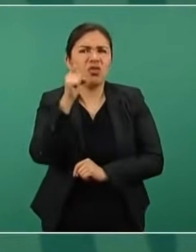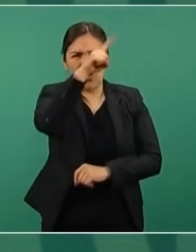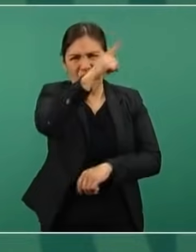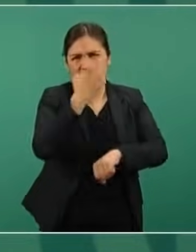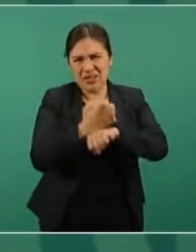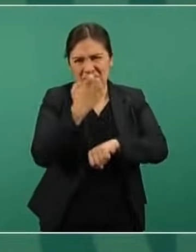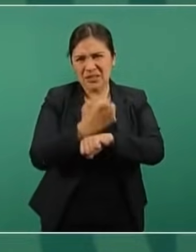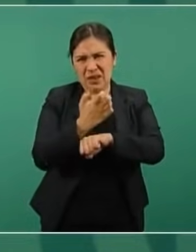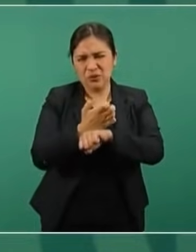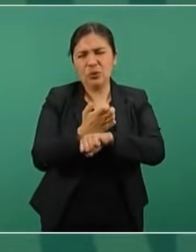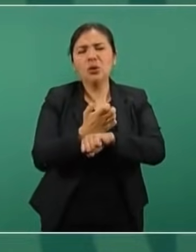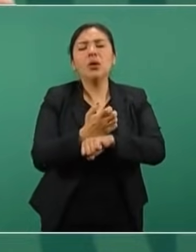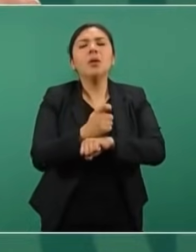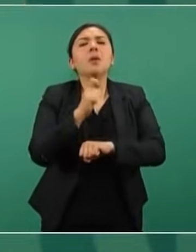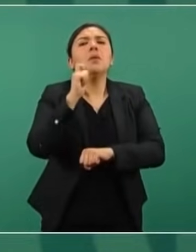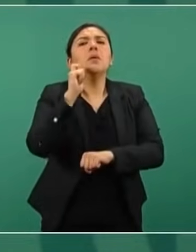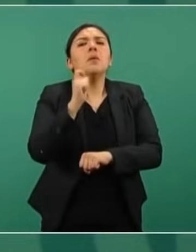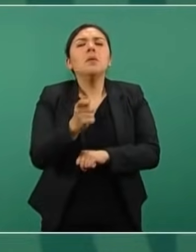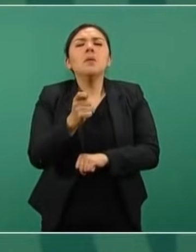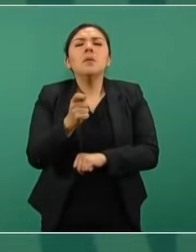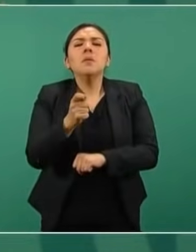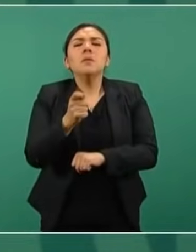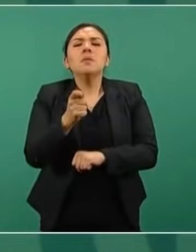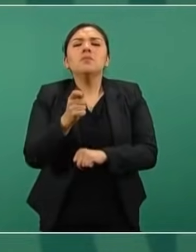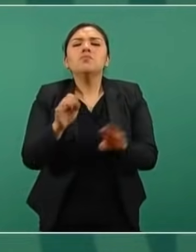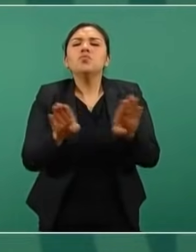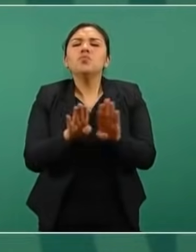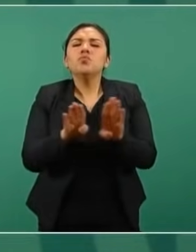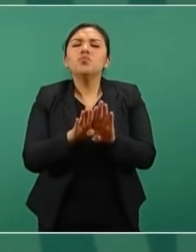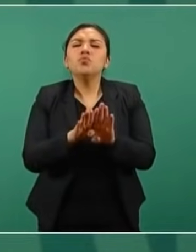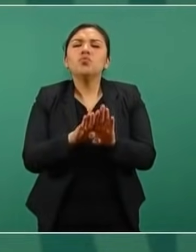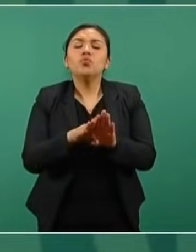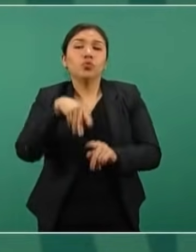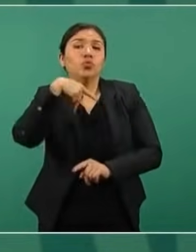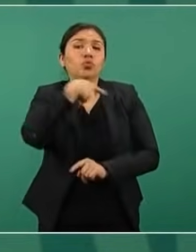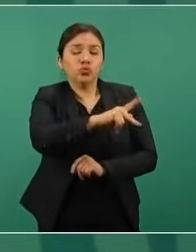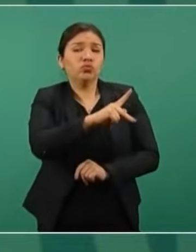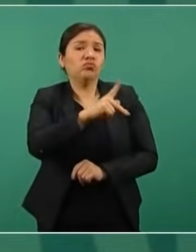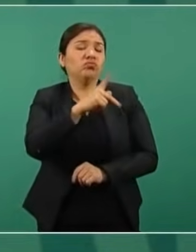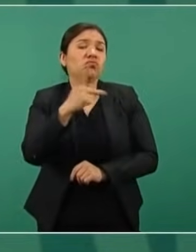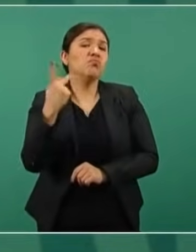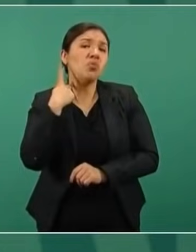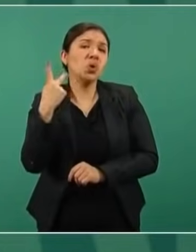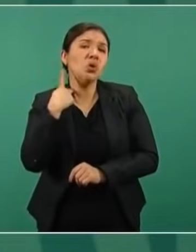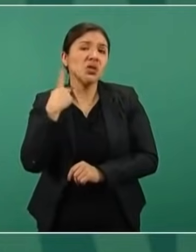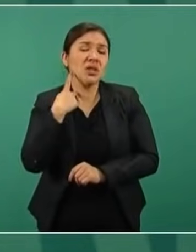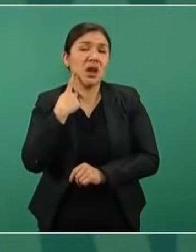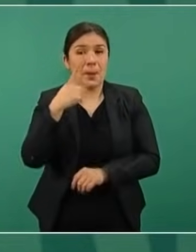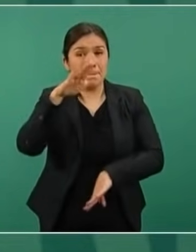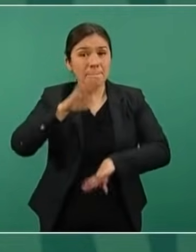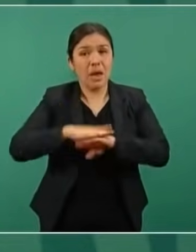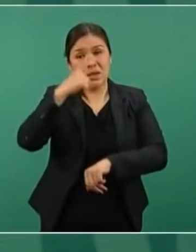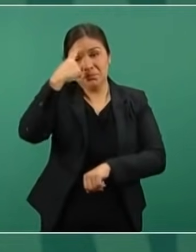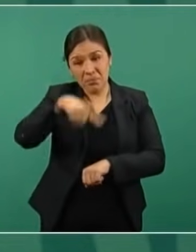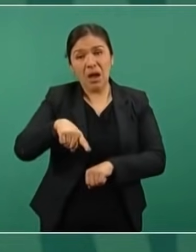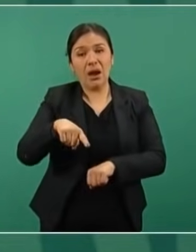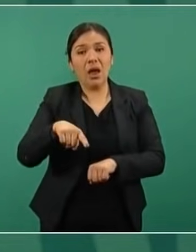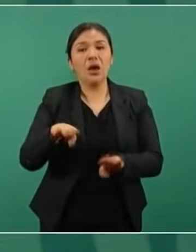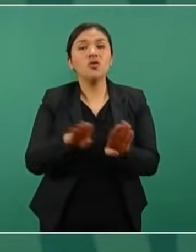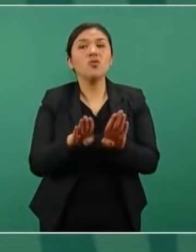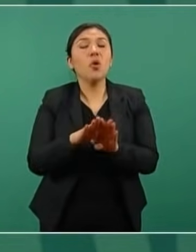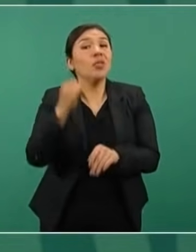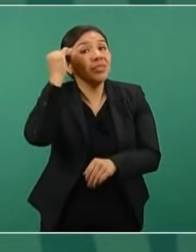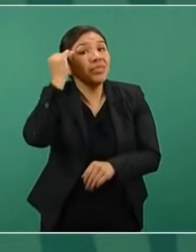Unidos que tienen como política, sobre todo para sacar raja en lo